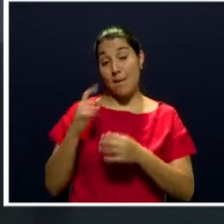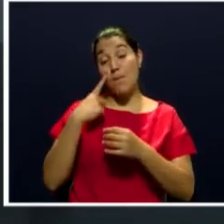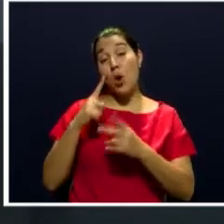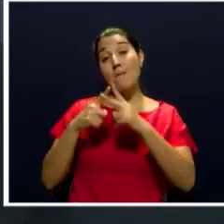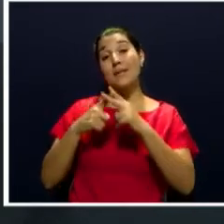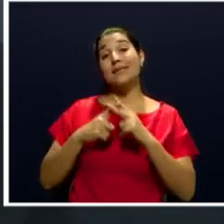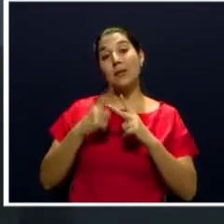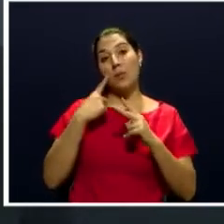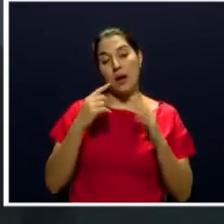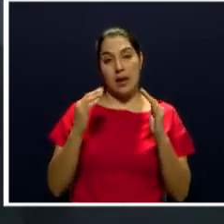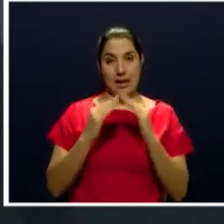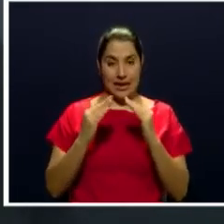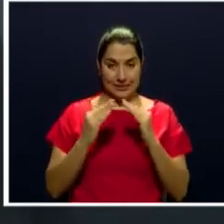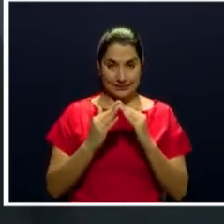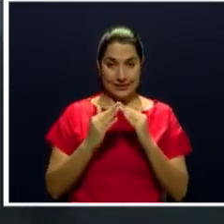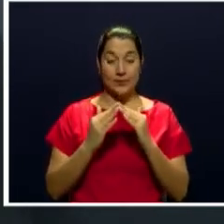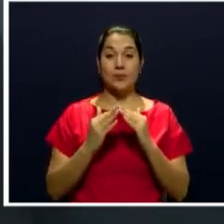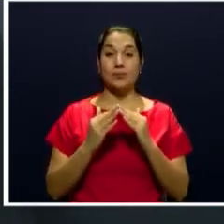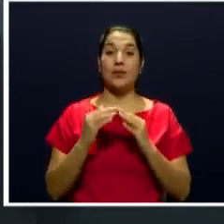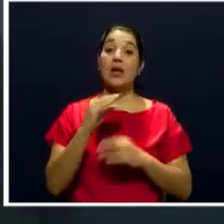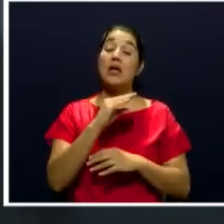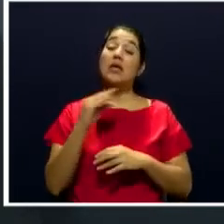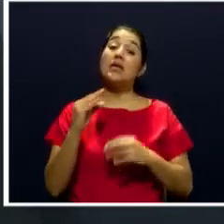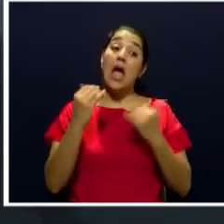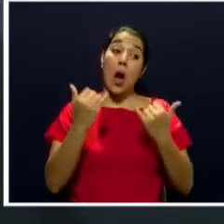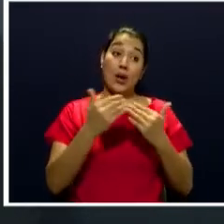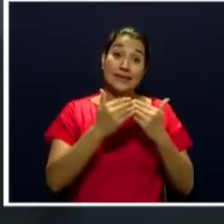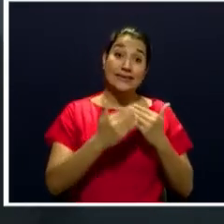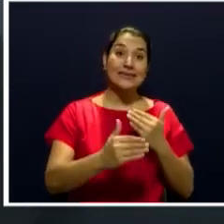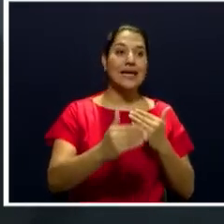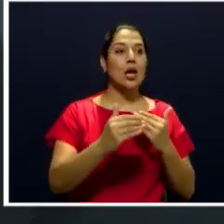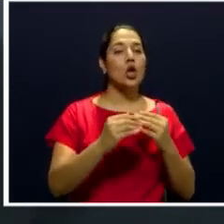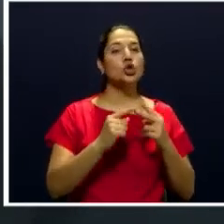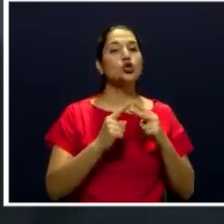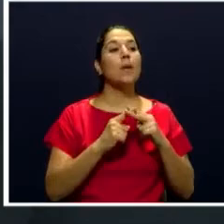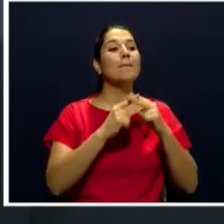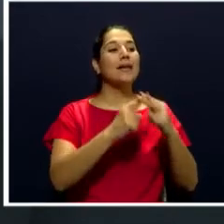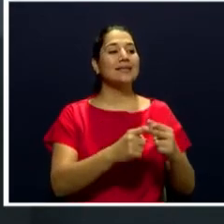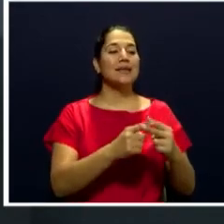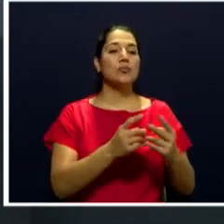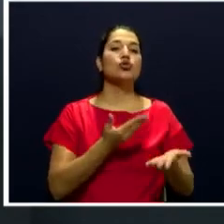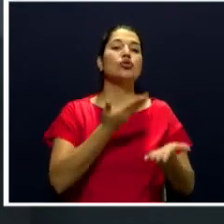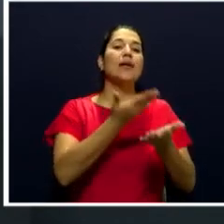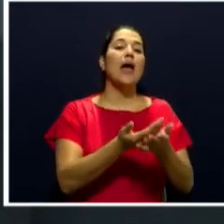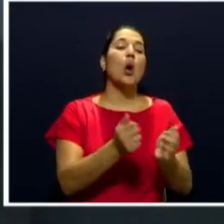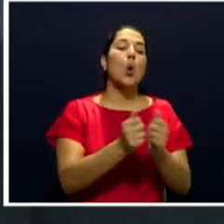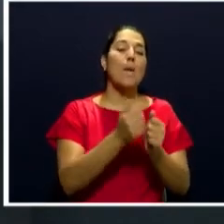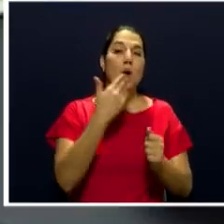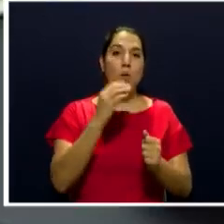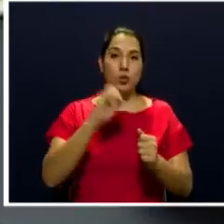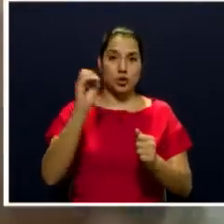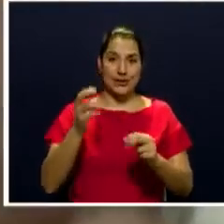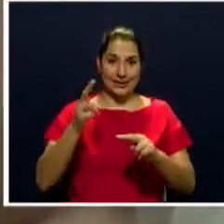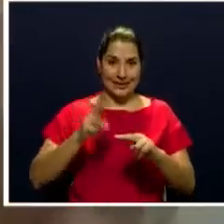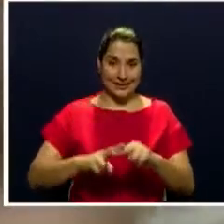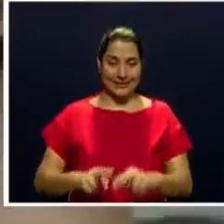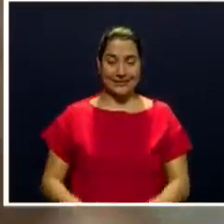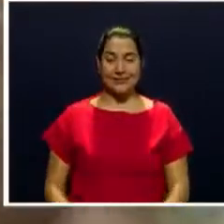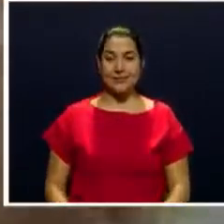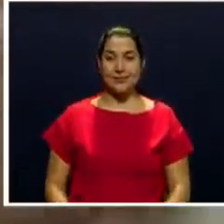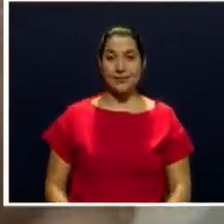hacia adelante también que los nuevos créditos se estén otorgando a tasas de interés más favorables para el país. Precisamente